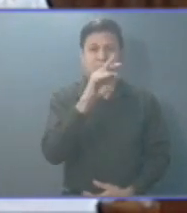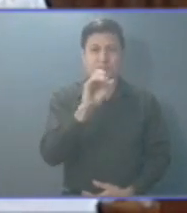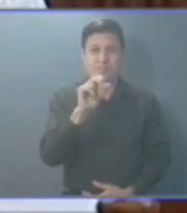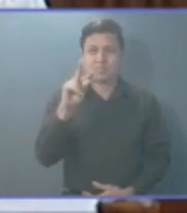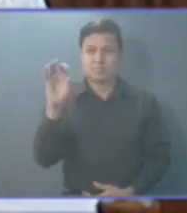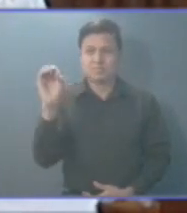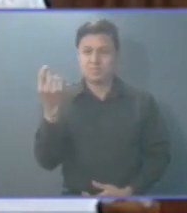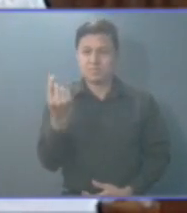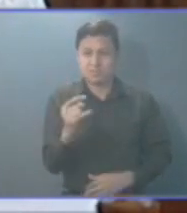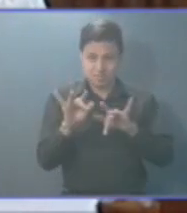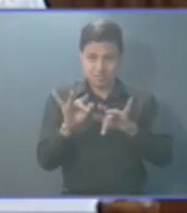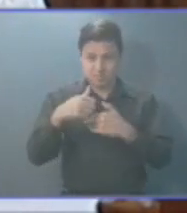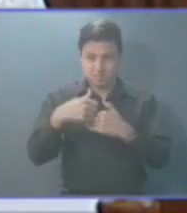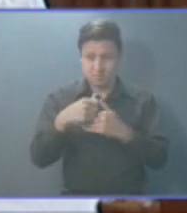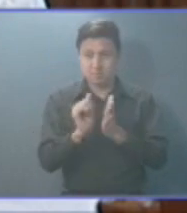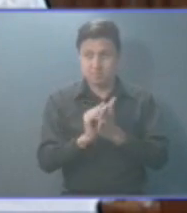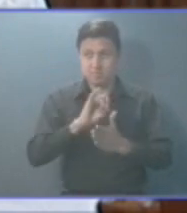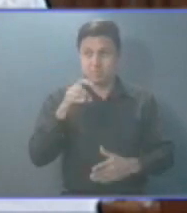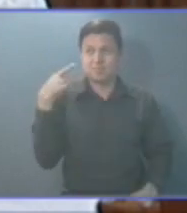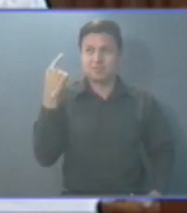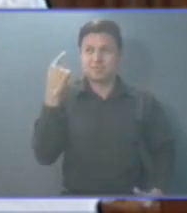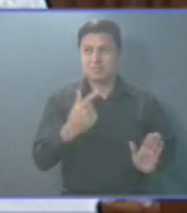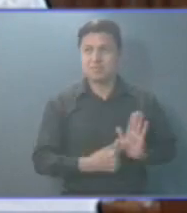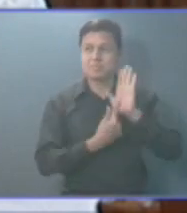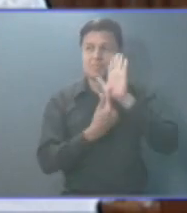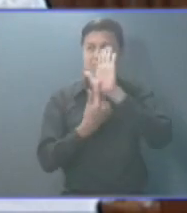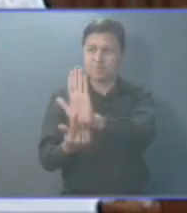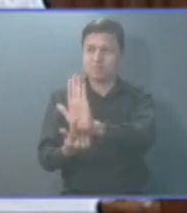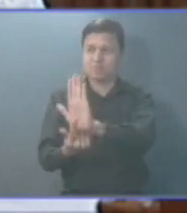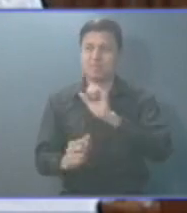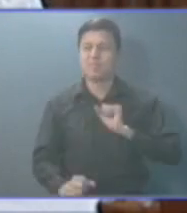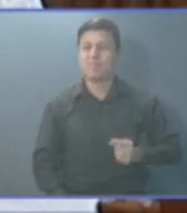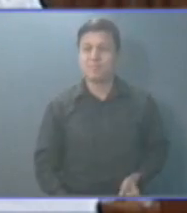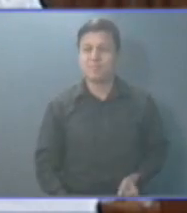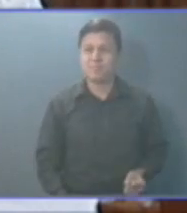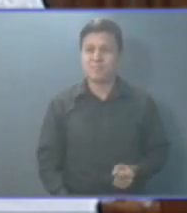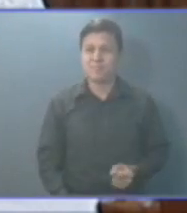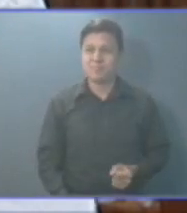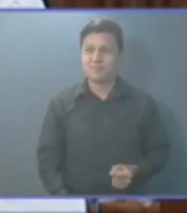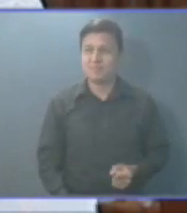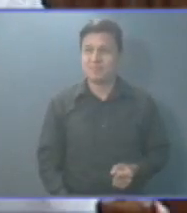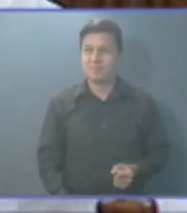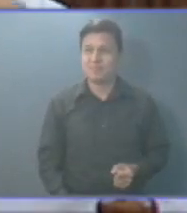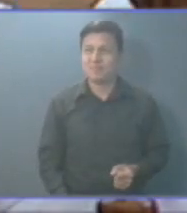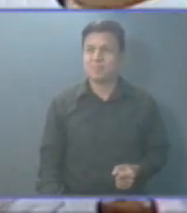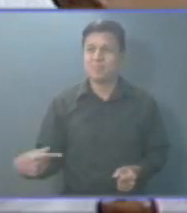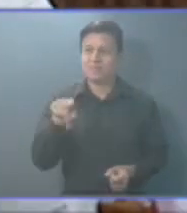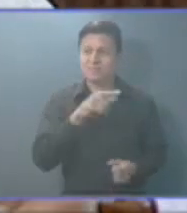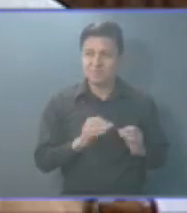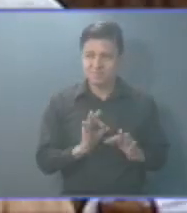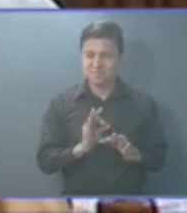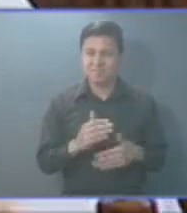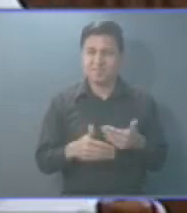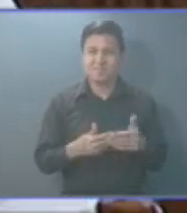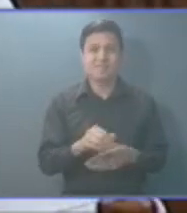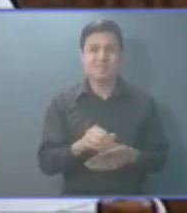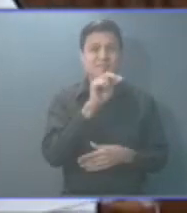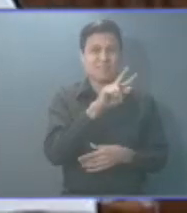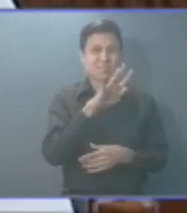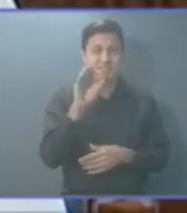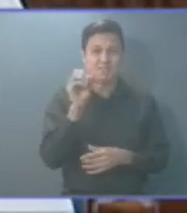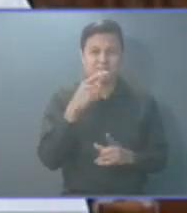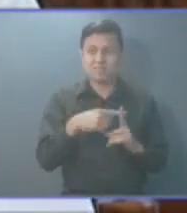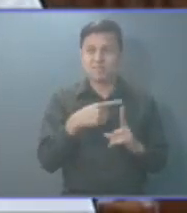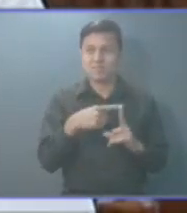Señores secretarios de la Asamblea Legislativa, presente. Dictamen número 350,